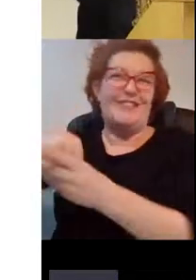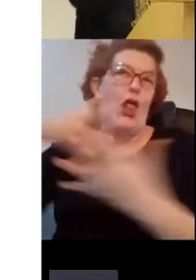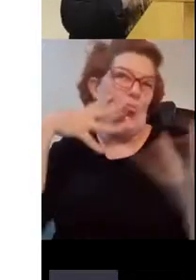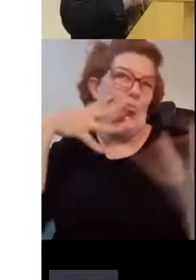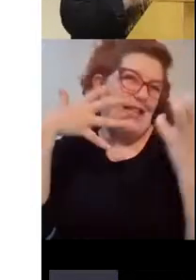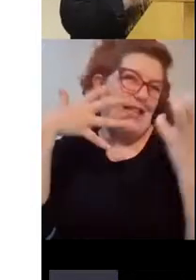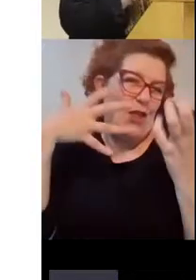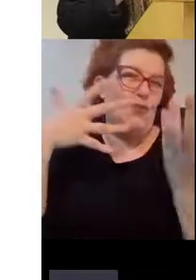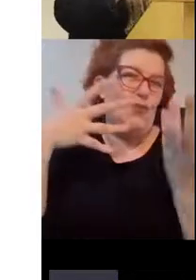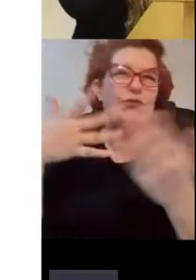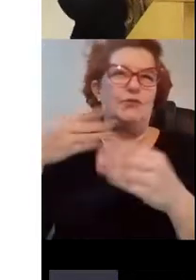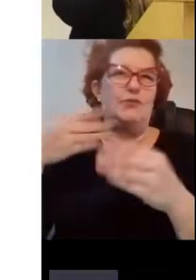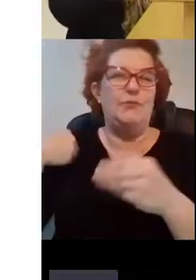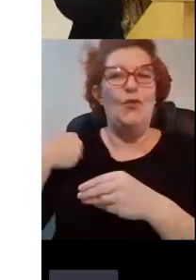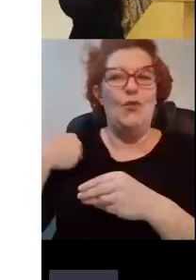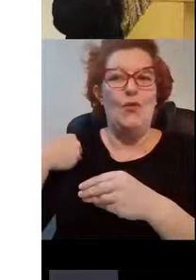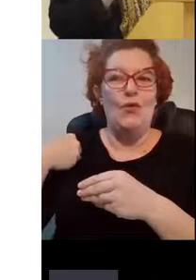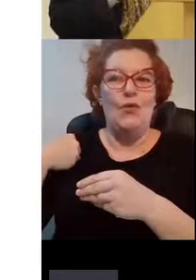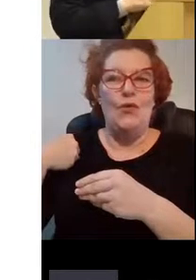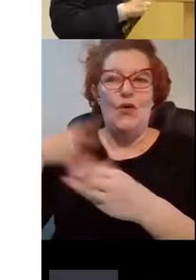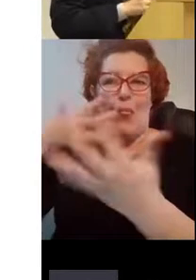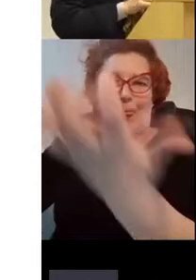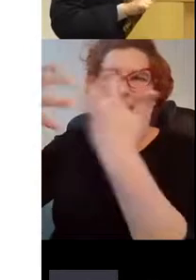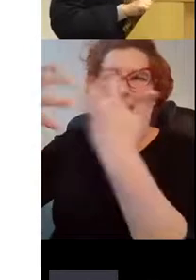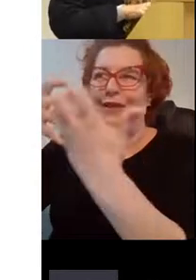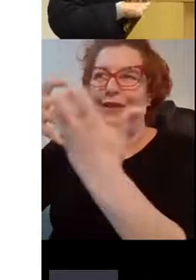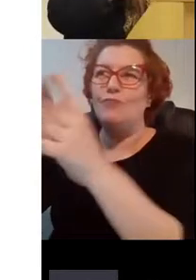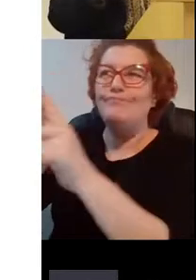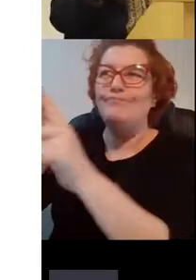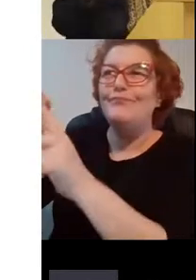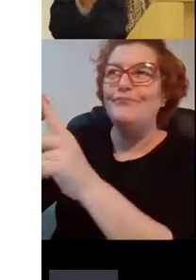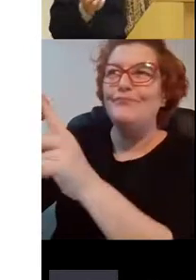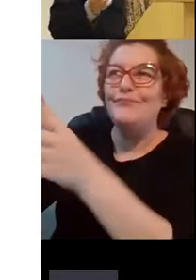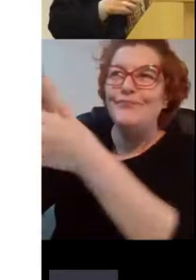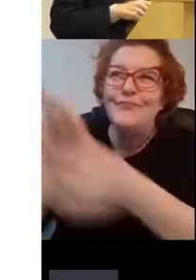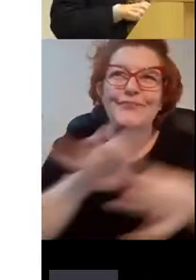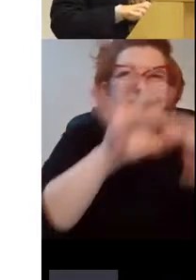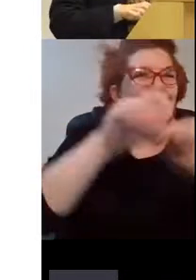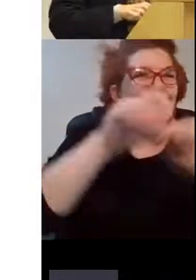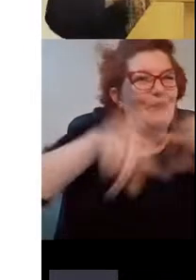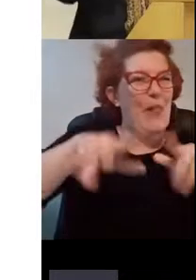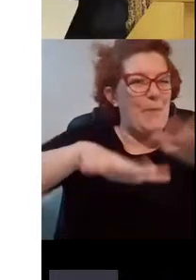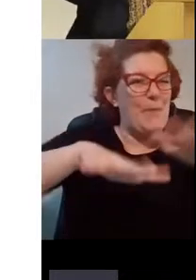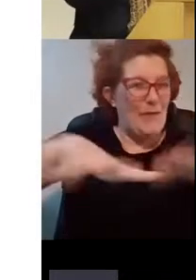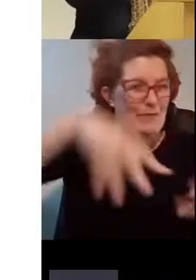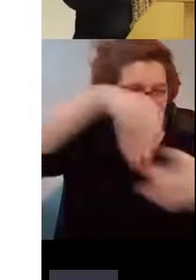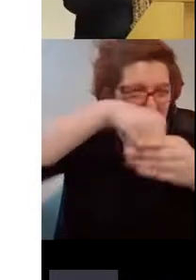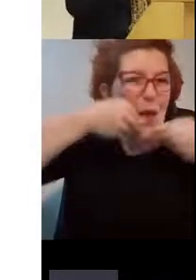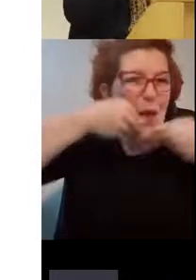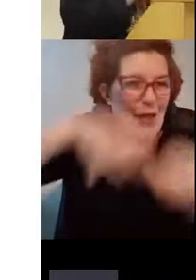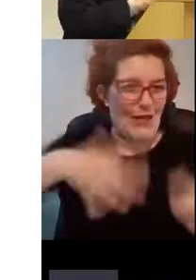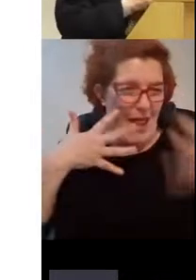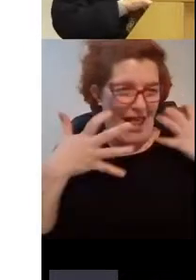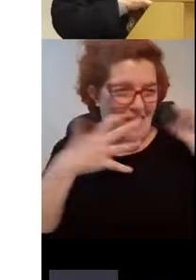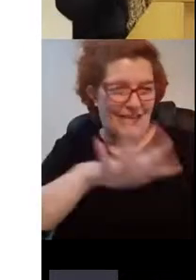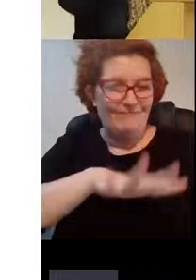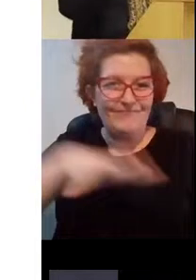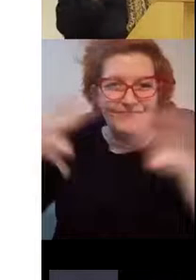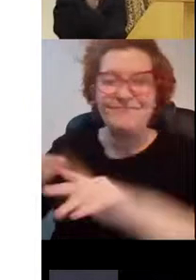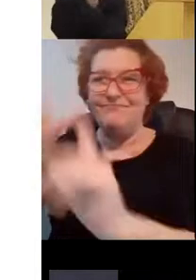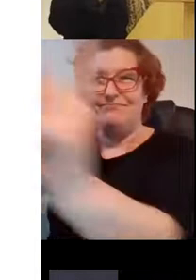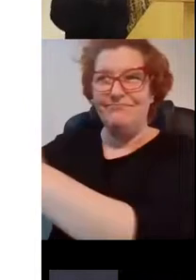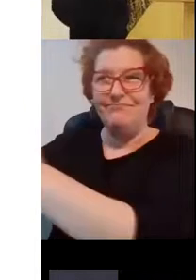que previamente están basados en la estética de estos distintos movimientos de la historia del arte y queden plasmados